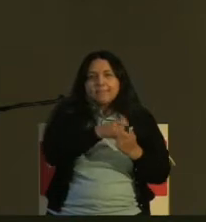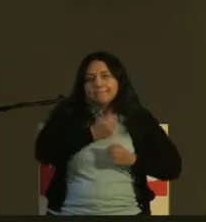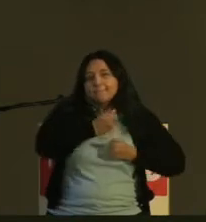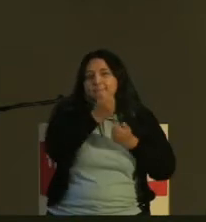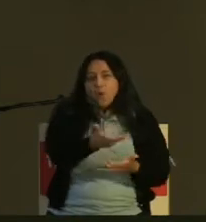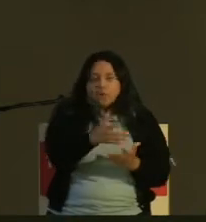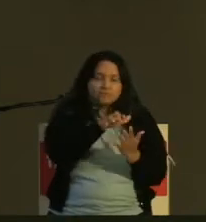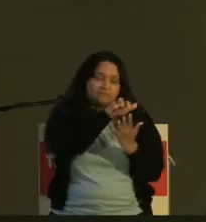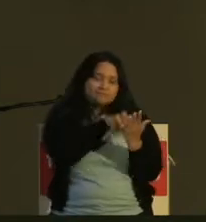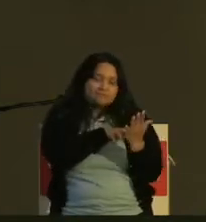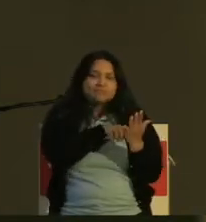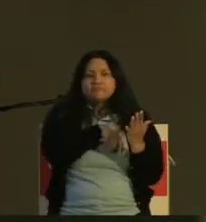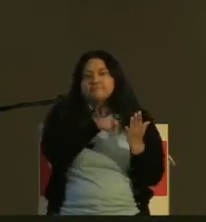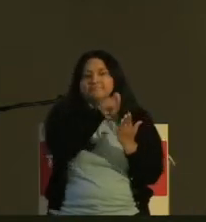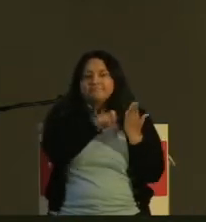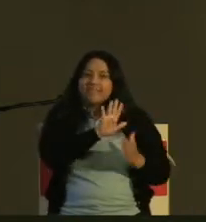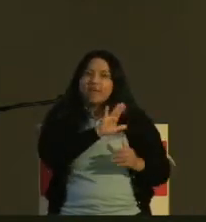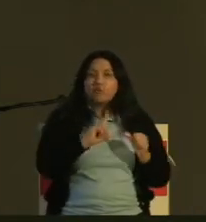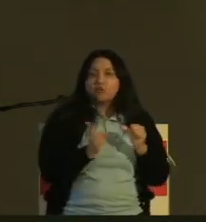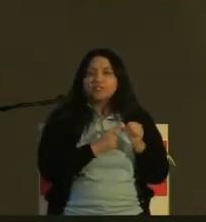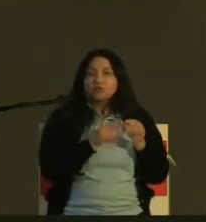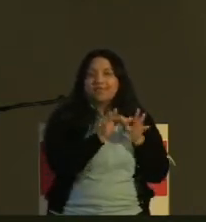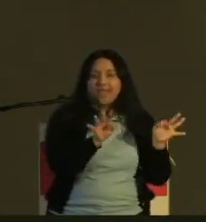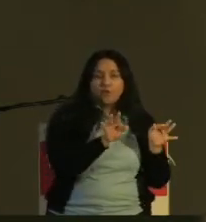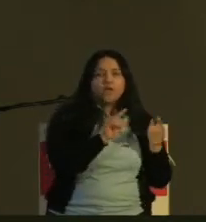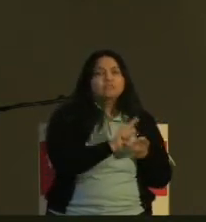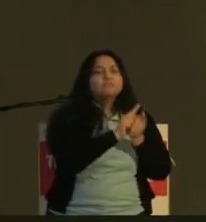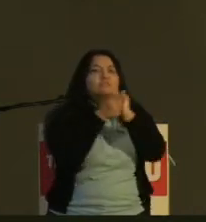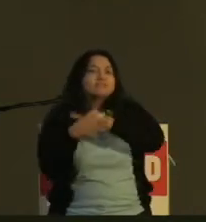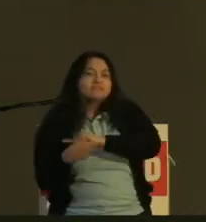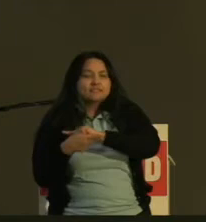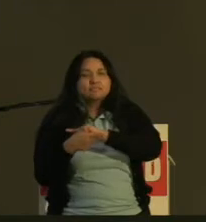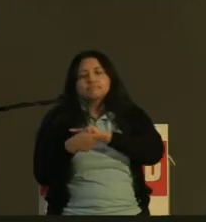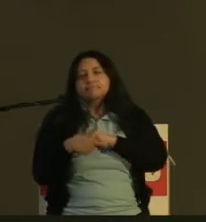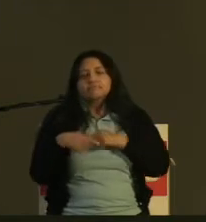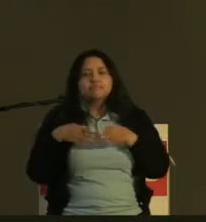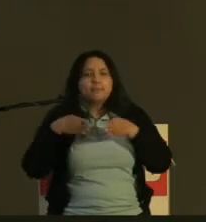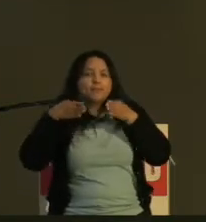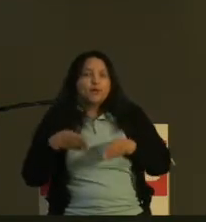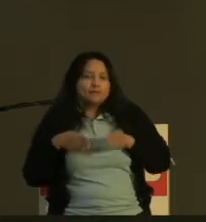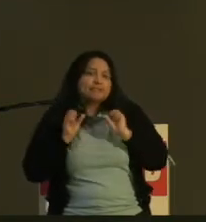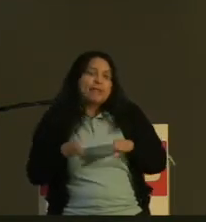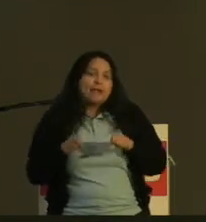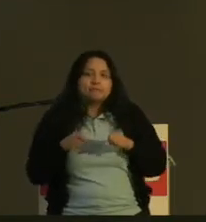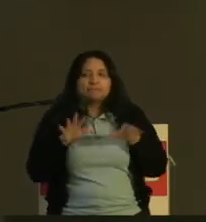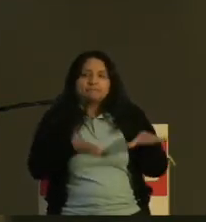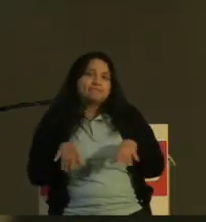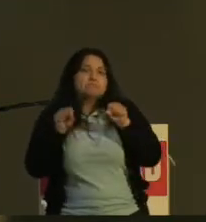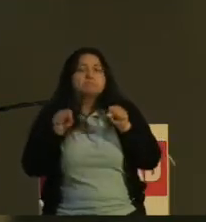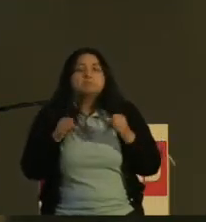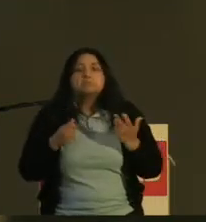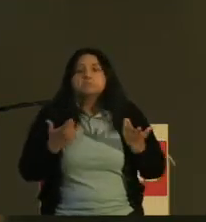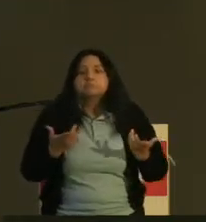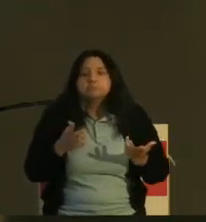el texto en el idioma original, la traducción al lado para que un lector vaya como cotejando, etc. Eso me parece a mí